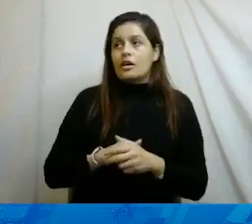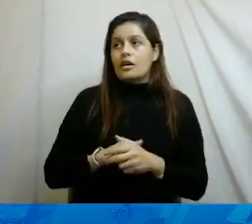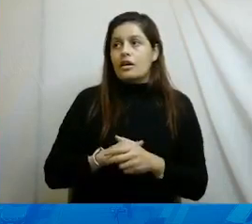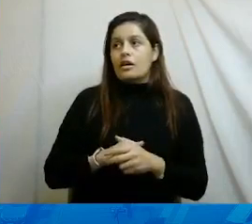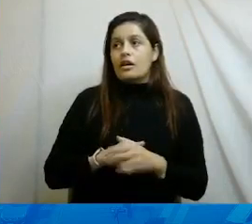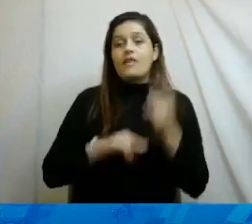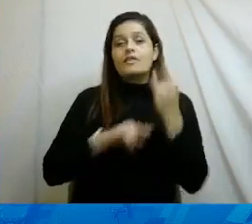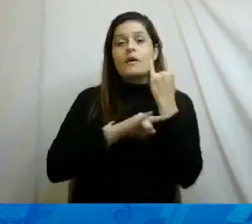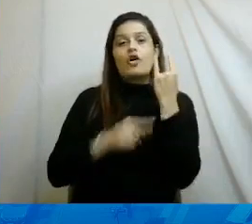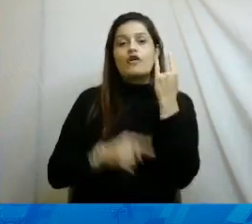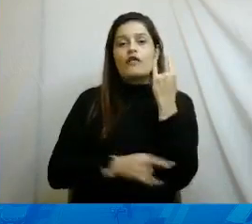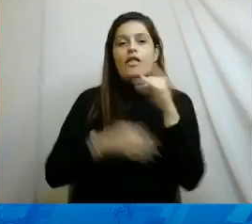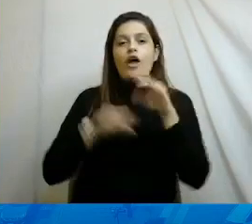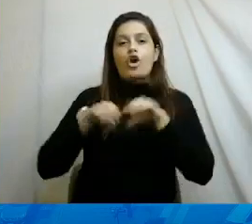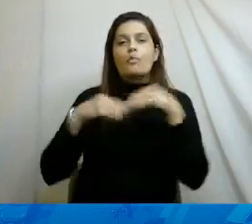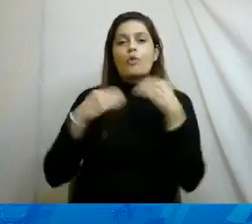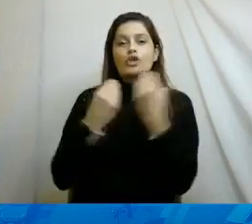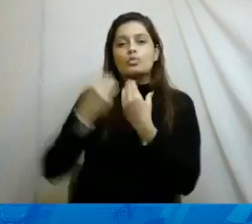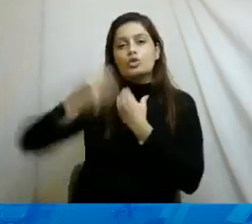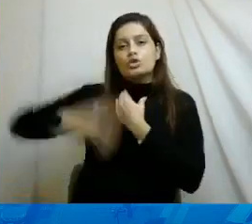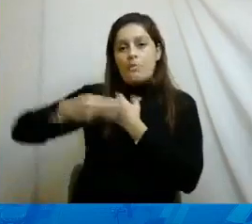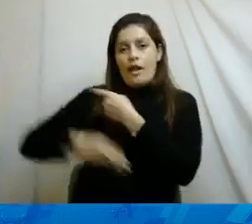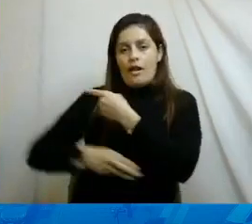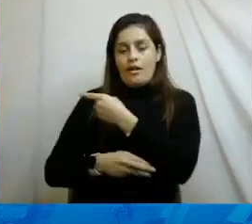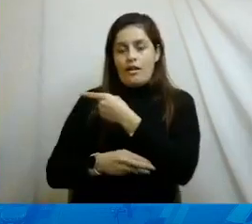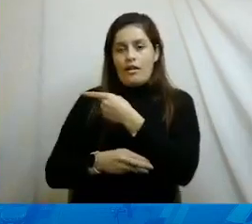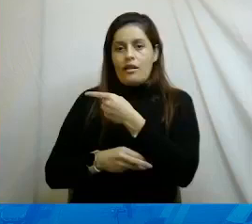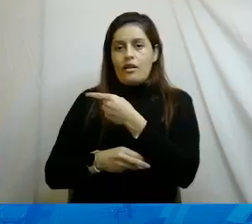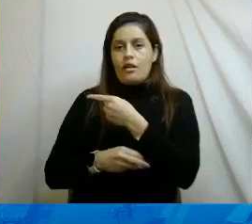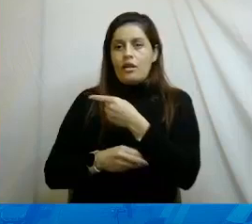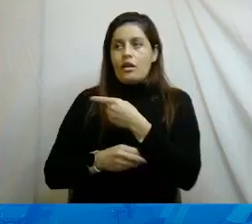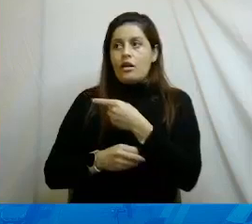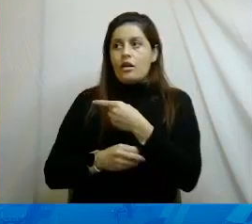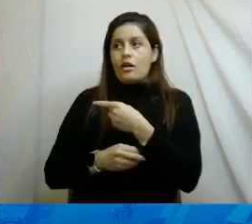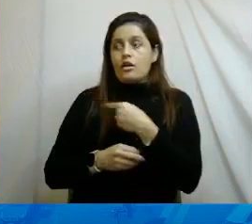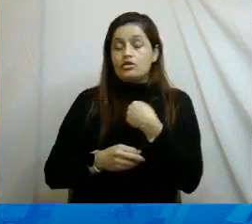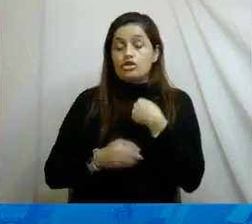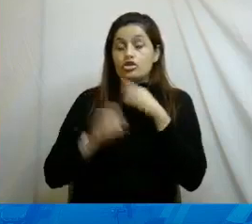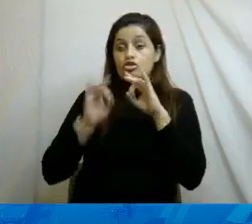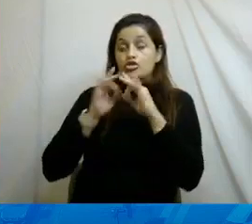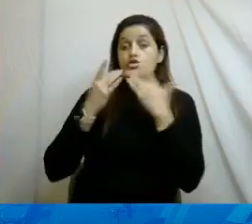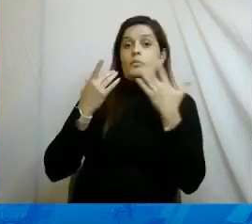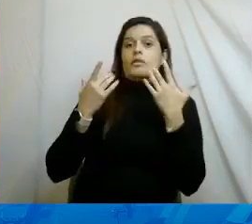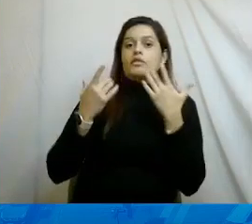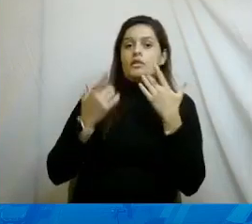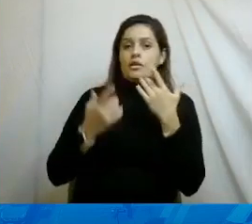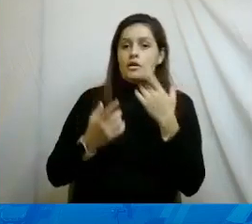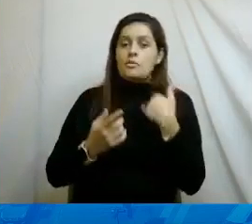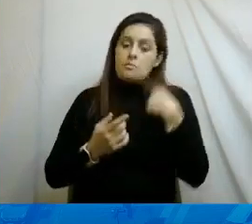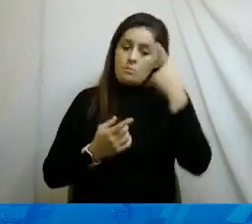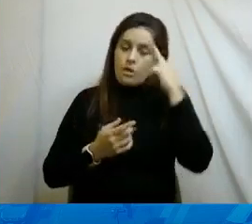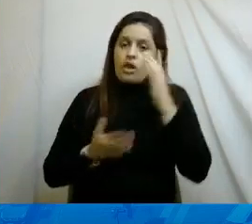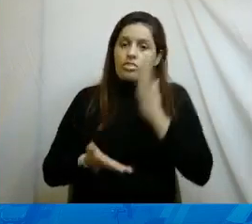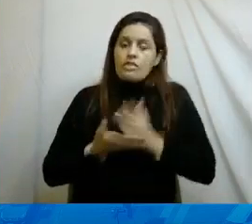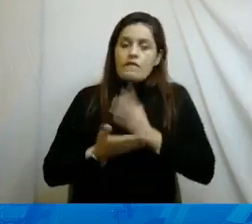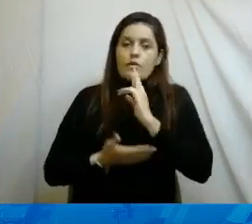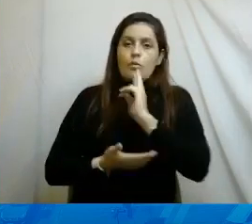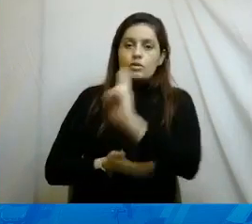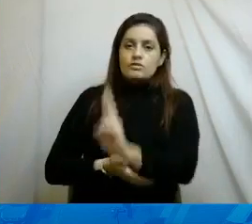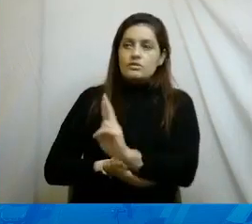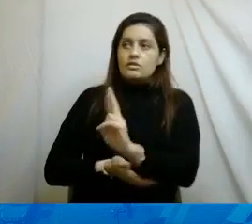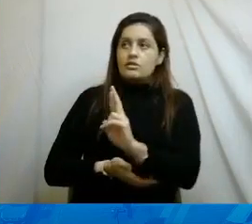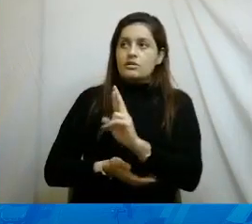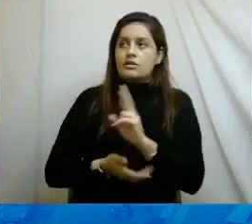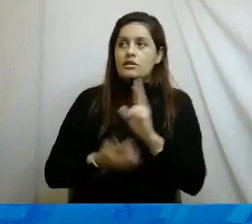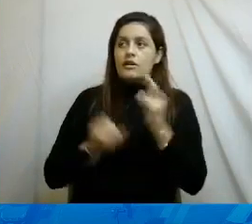de la Corporación Municipal viendo este tema. Entonces, de cierta forma me sorprende, pero tengo que responder. En